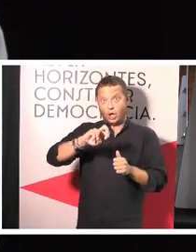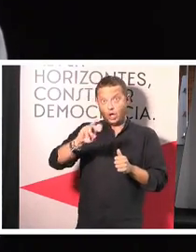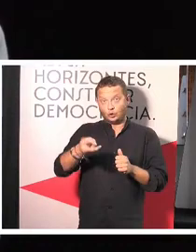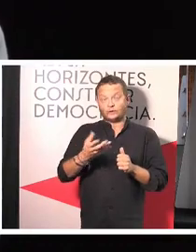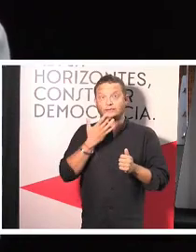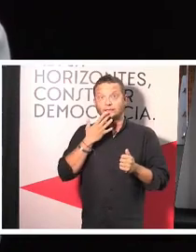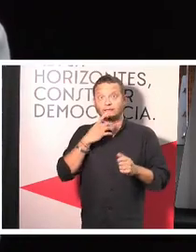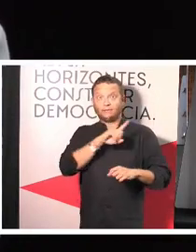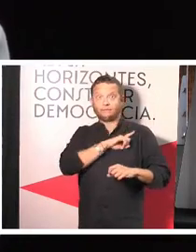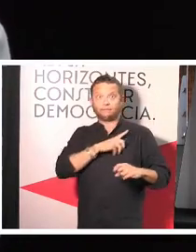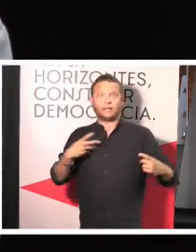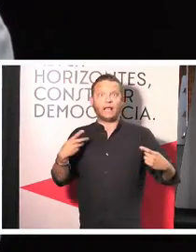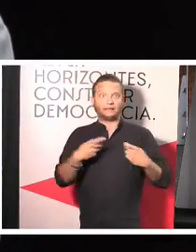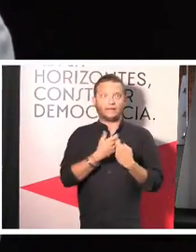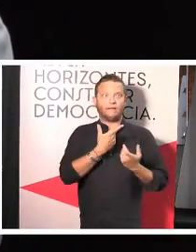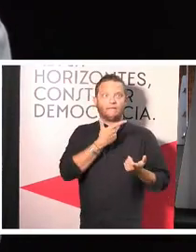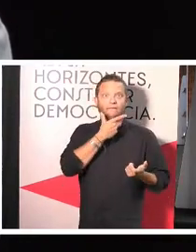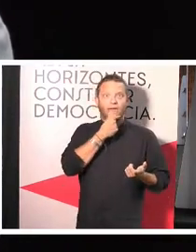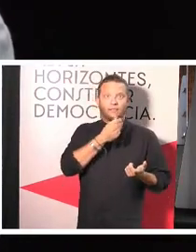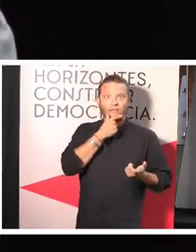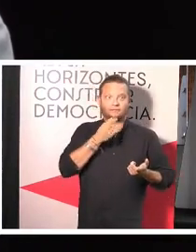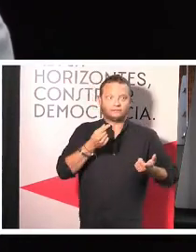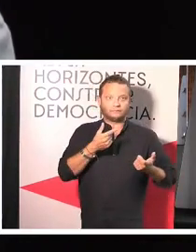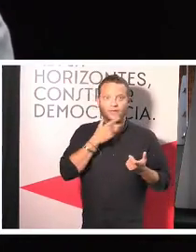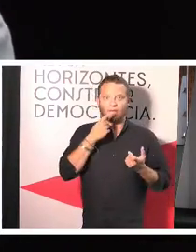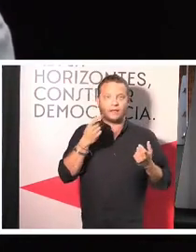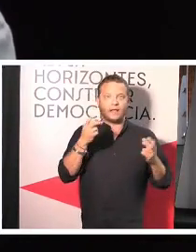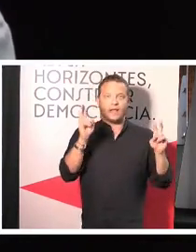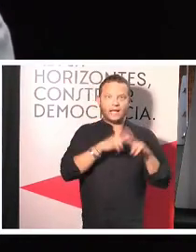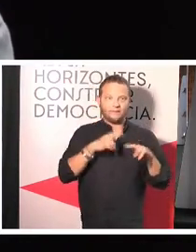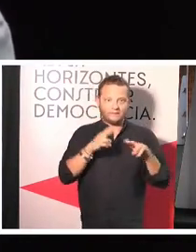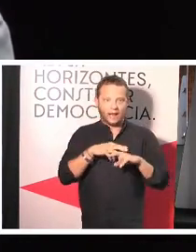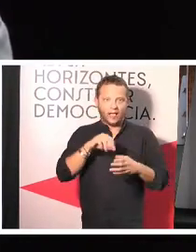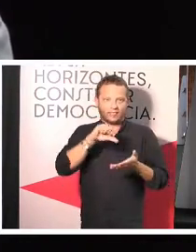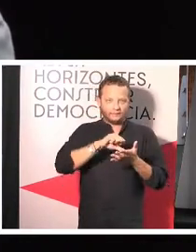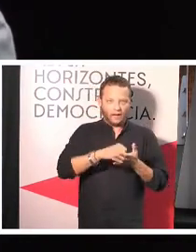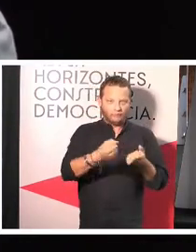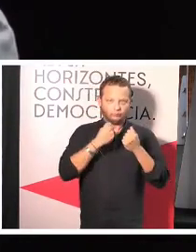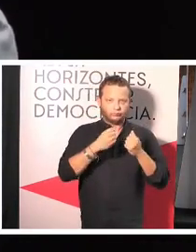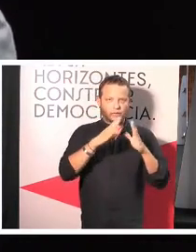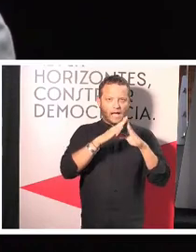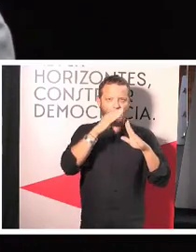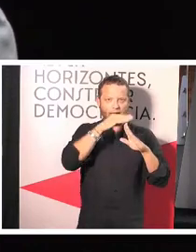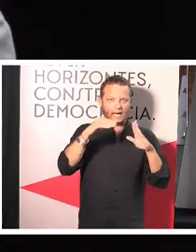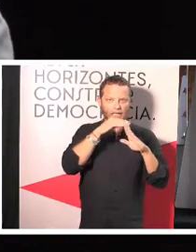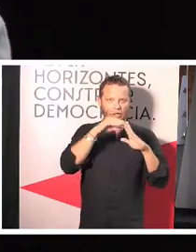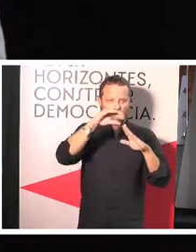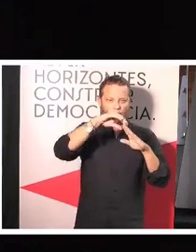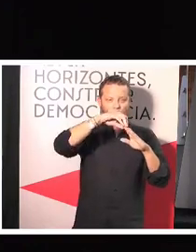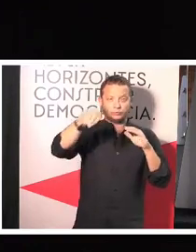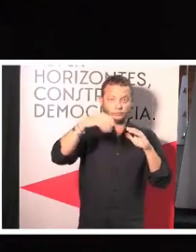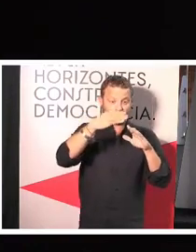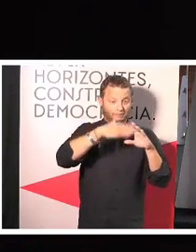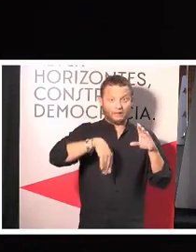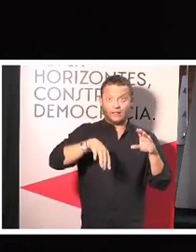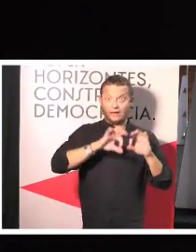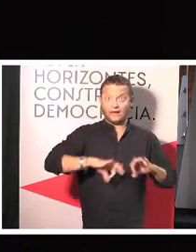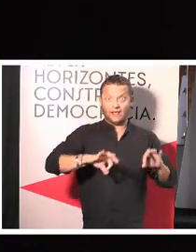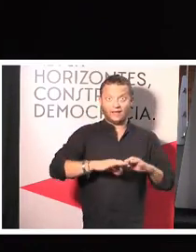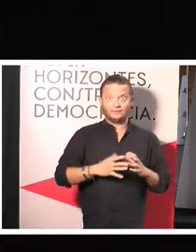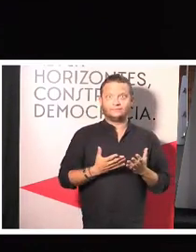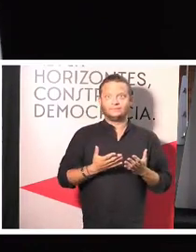ataque militar sería muy fácil, digamos, eliminar un nodo central jerárquico y dejar sin telecomunicaciones a todo un